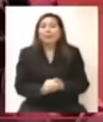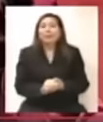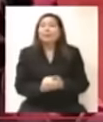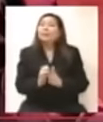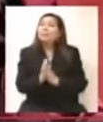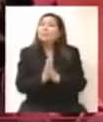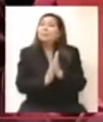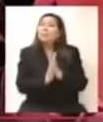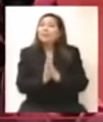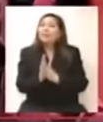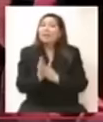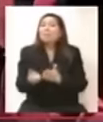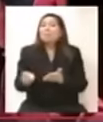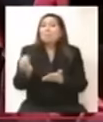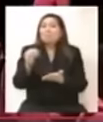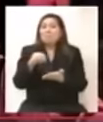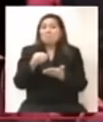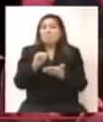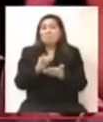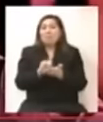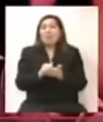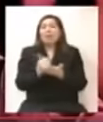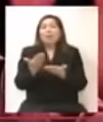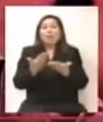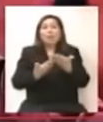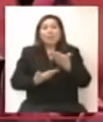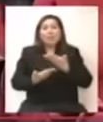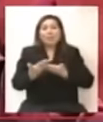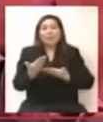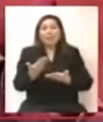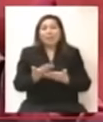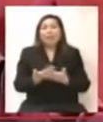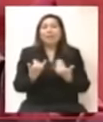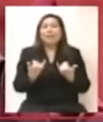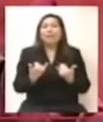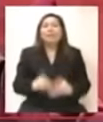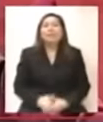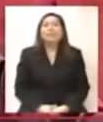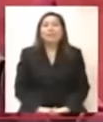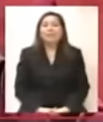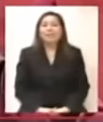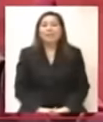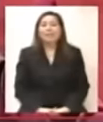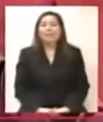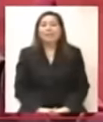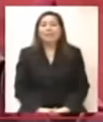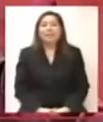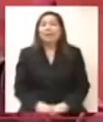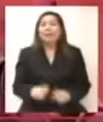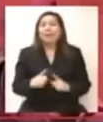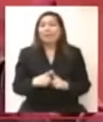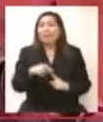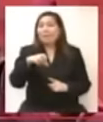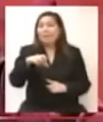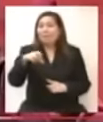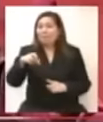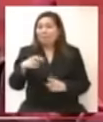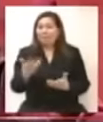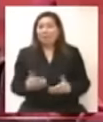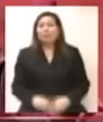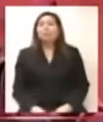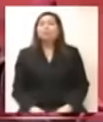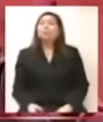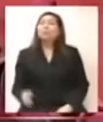el beneficio adicional que nos trae este este tpp en